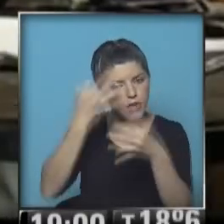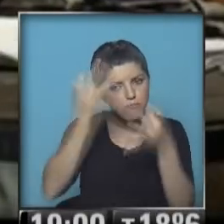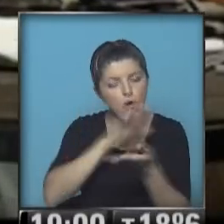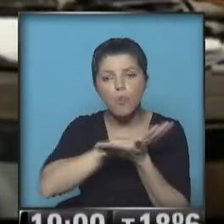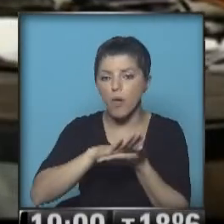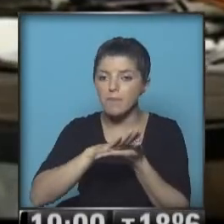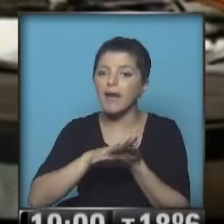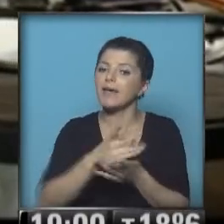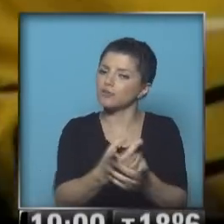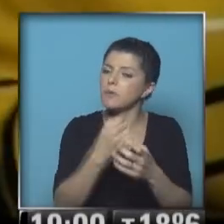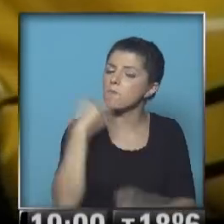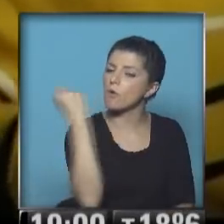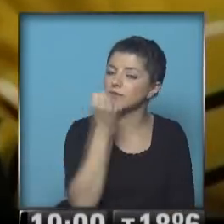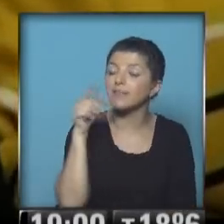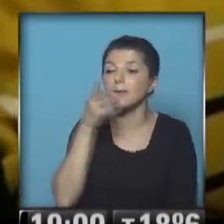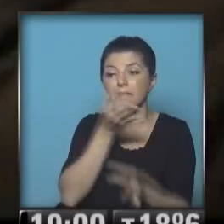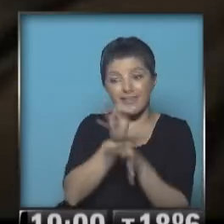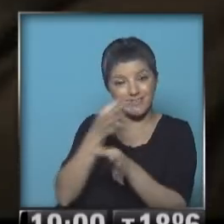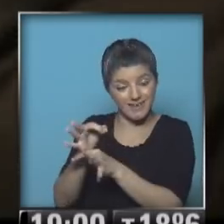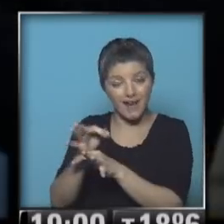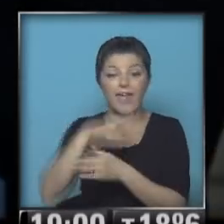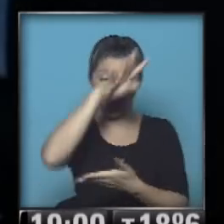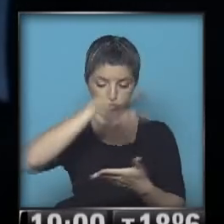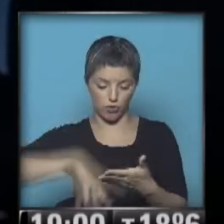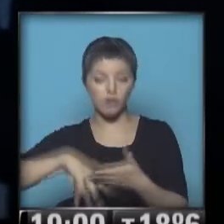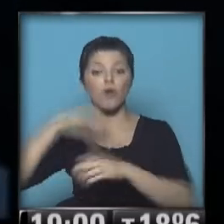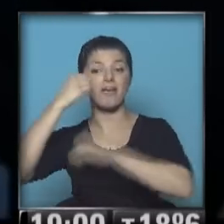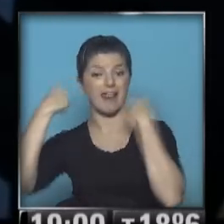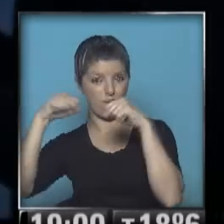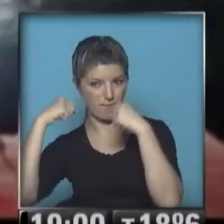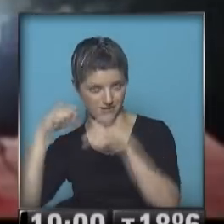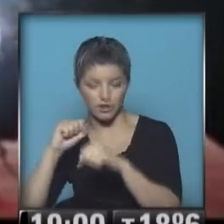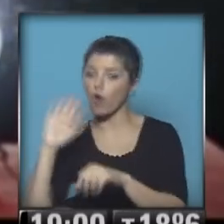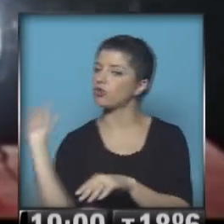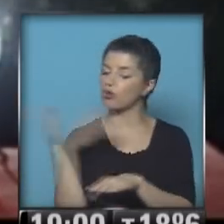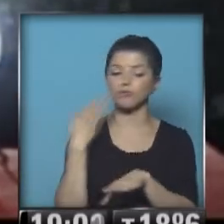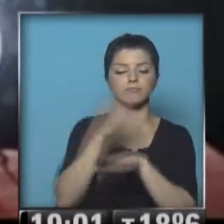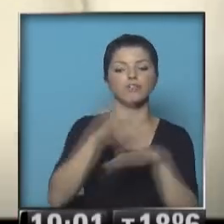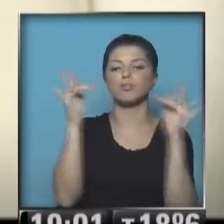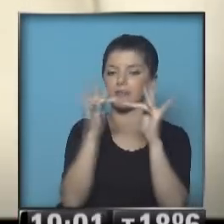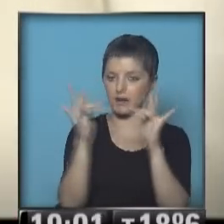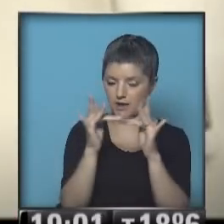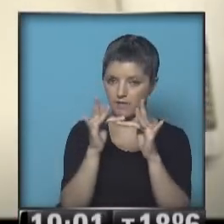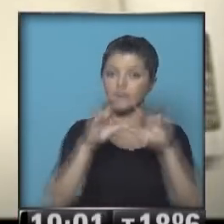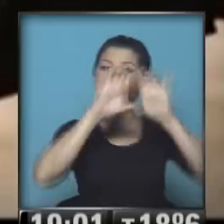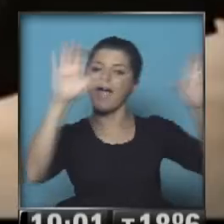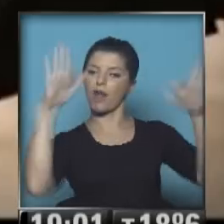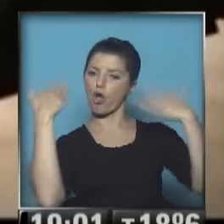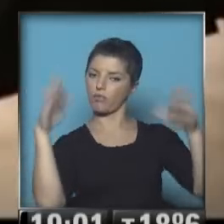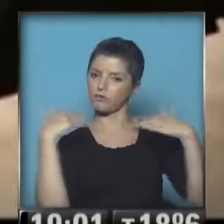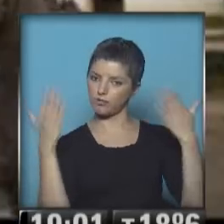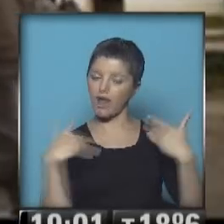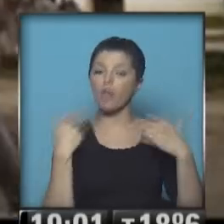para desarrollar tanto clases prácticas como teóricas. Todos poseen acceso a internet, equipo multimedia, aire acondicionado